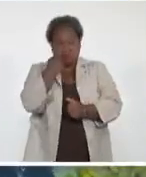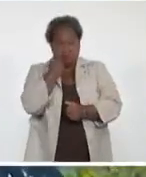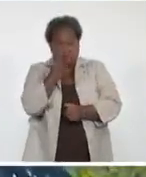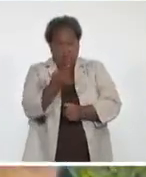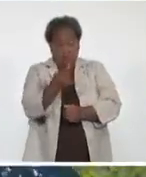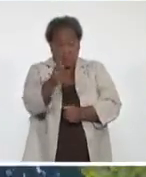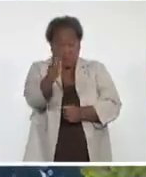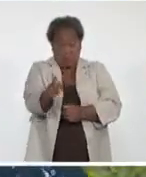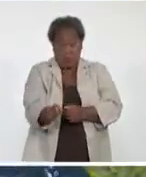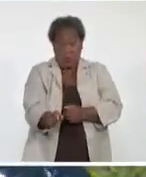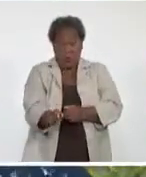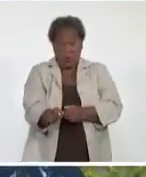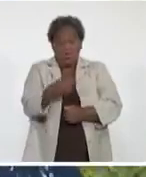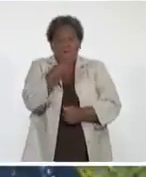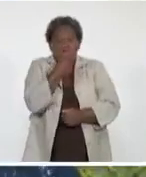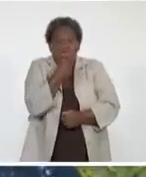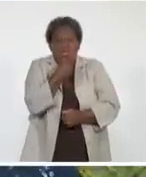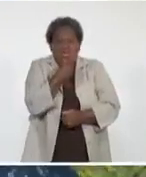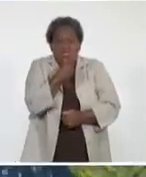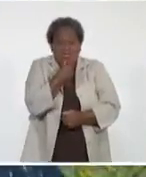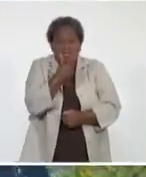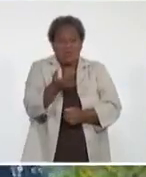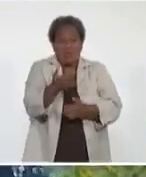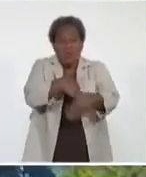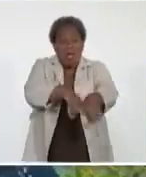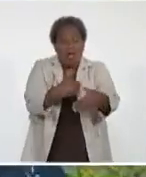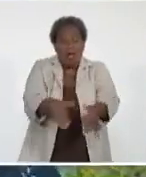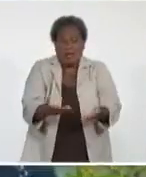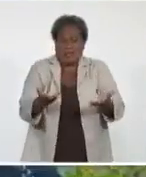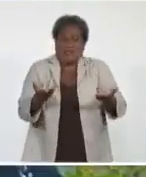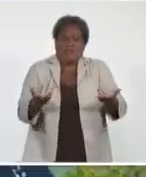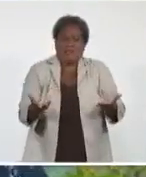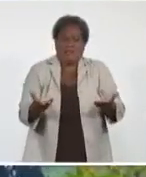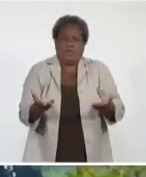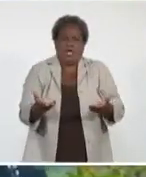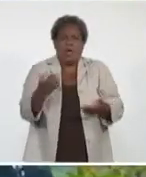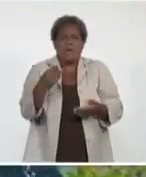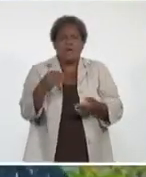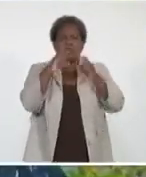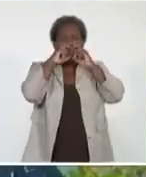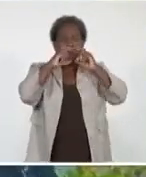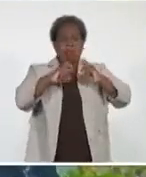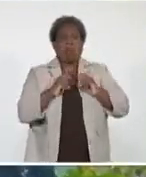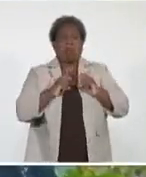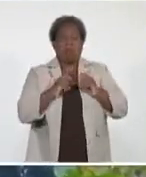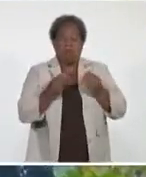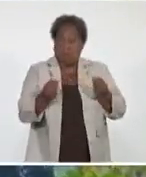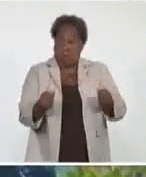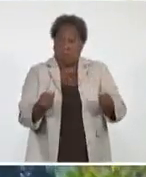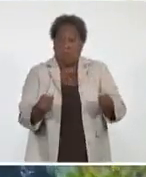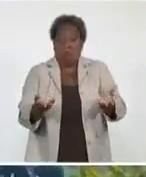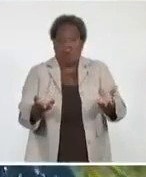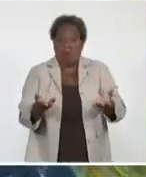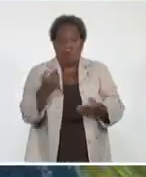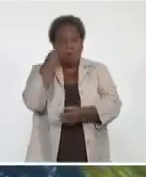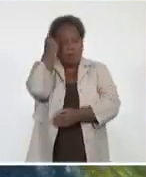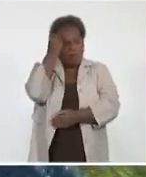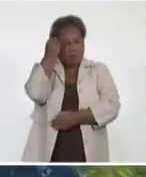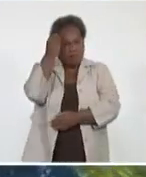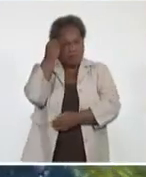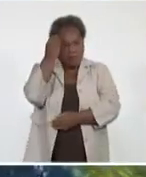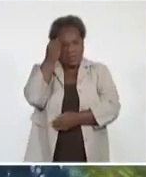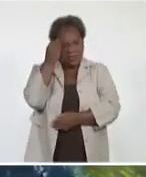ya ancianos de la tercera edad, en la calle, muchos también sin el nasobuco. O sea que pienso que lejos de